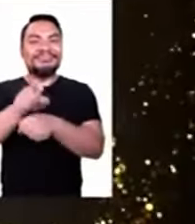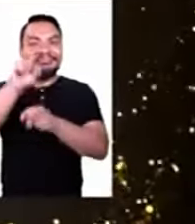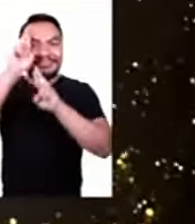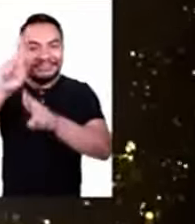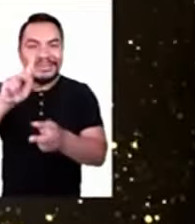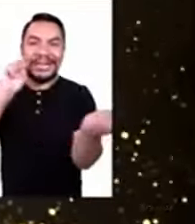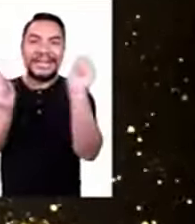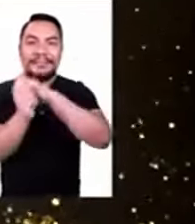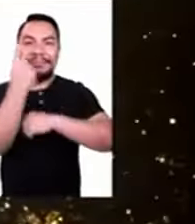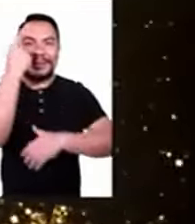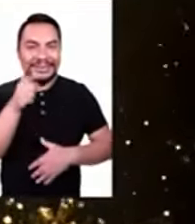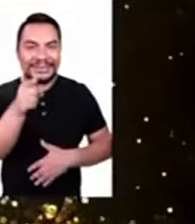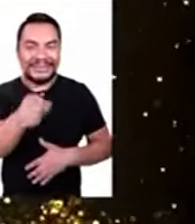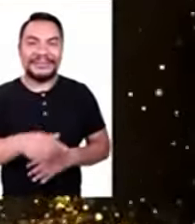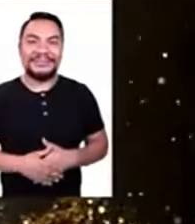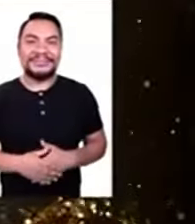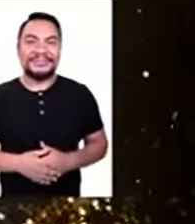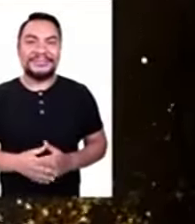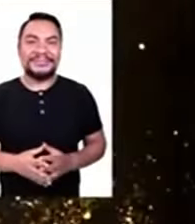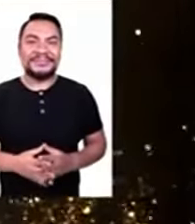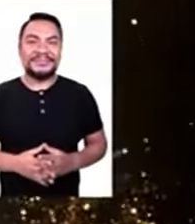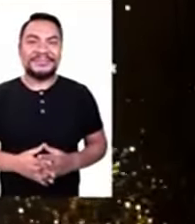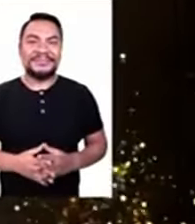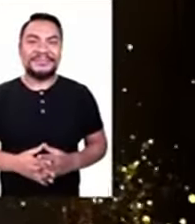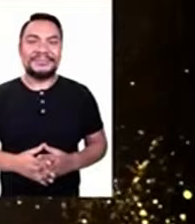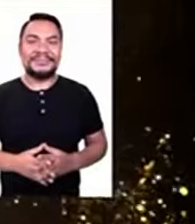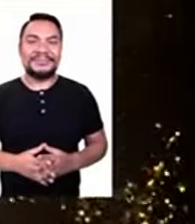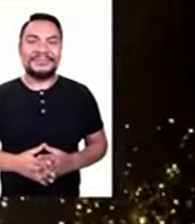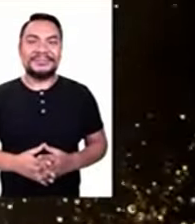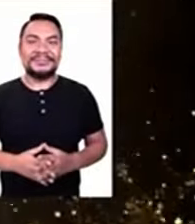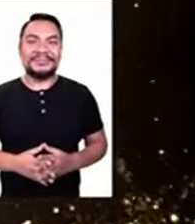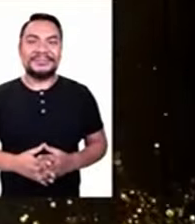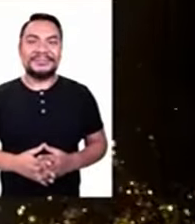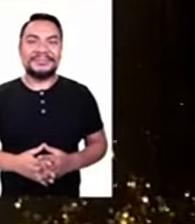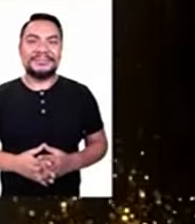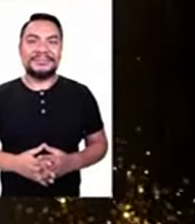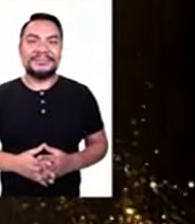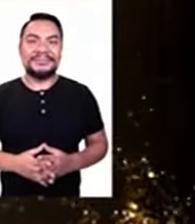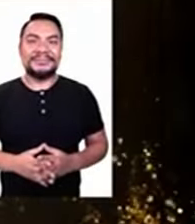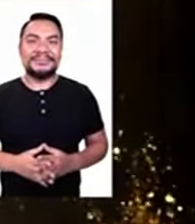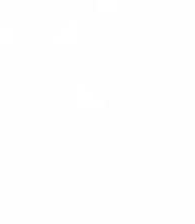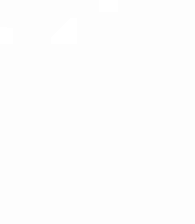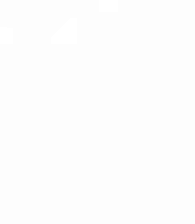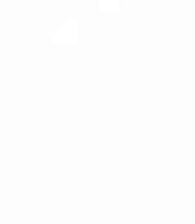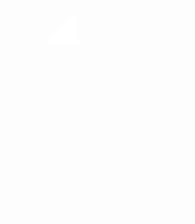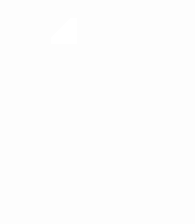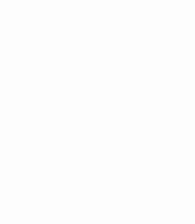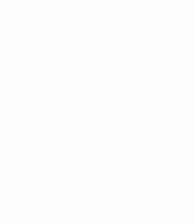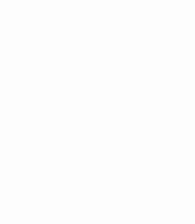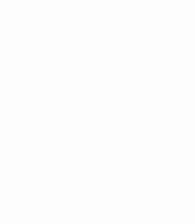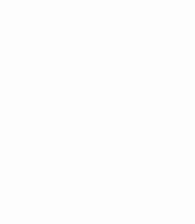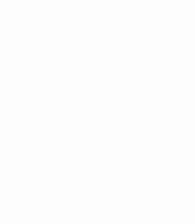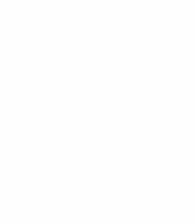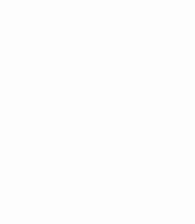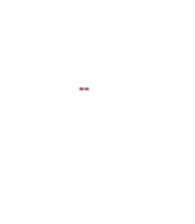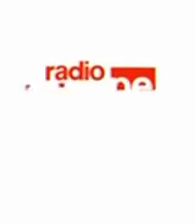Forjando valores, el cambio está en ti. Una campaña del IRTP.